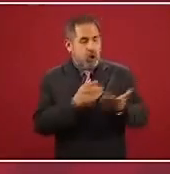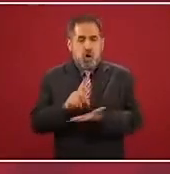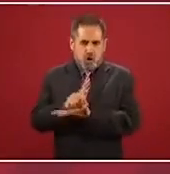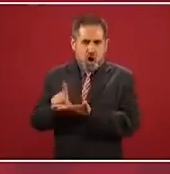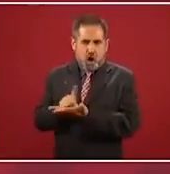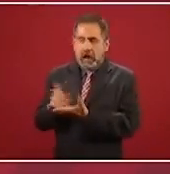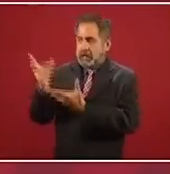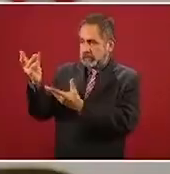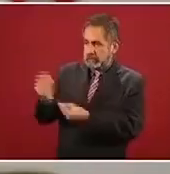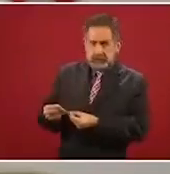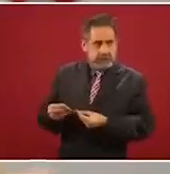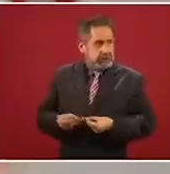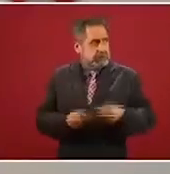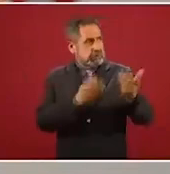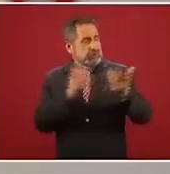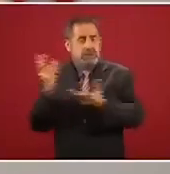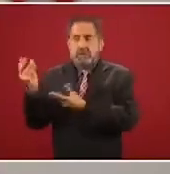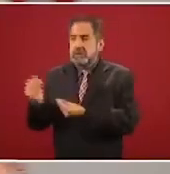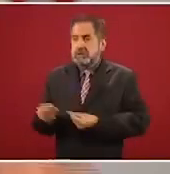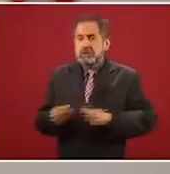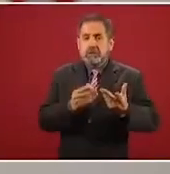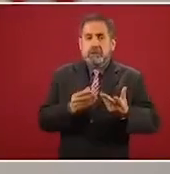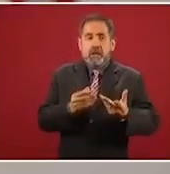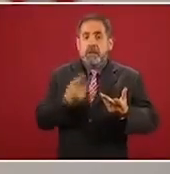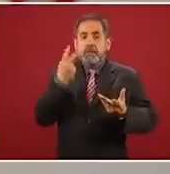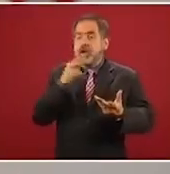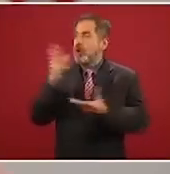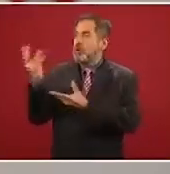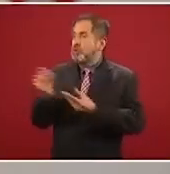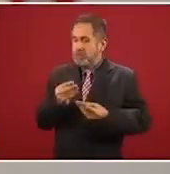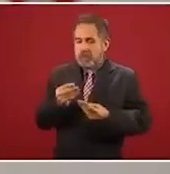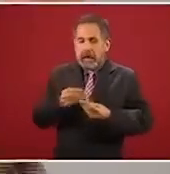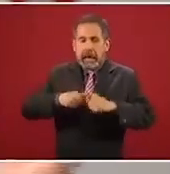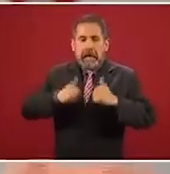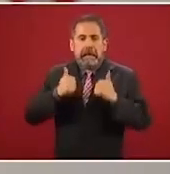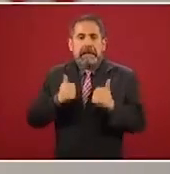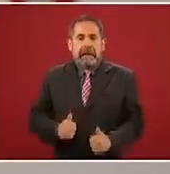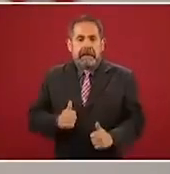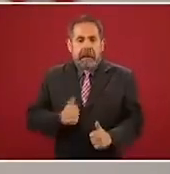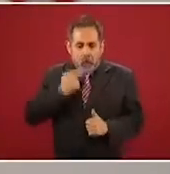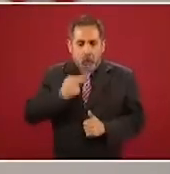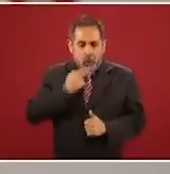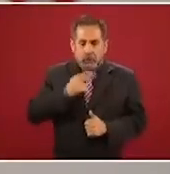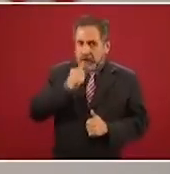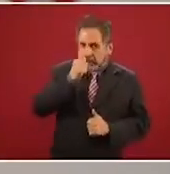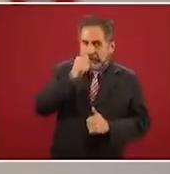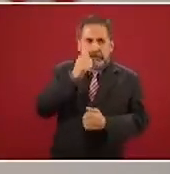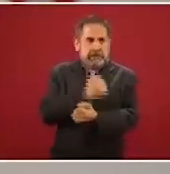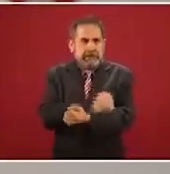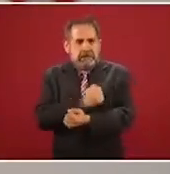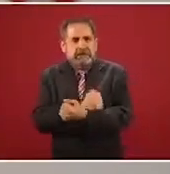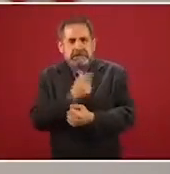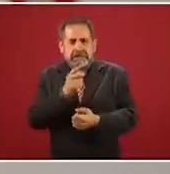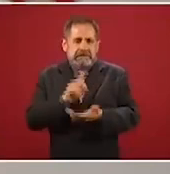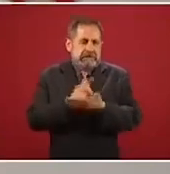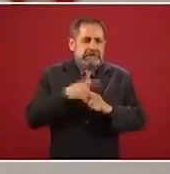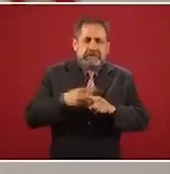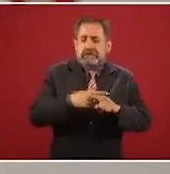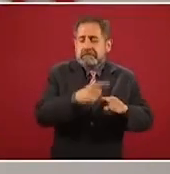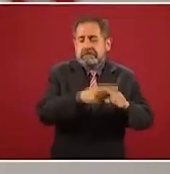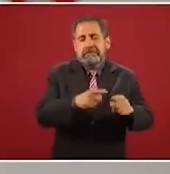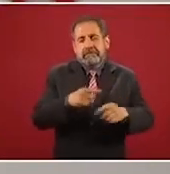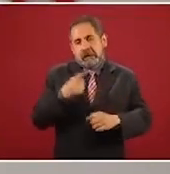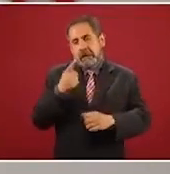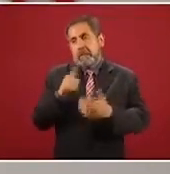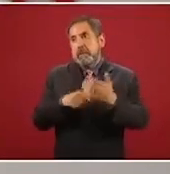de estupefacientes a ser un país ya propiamente de consumo. Se expandió exponencialmente durante los años 90